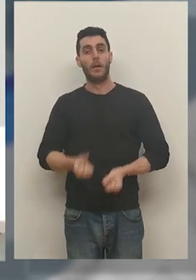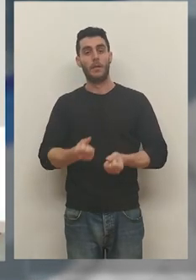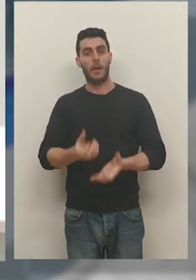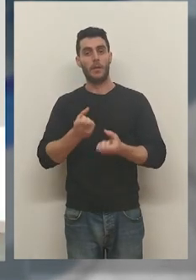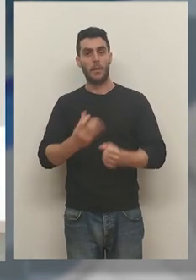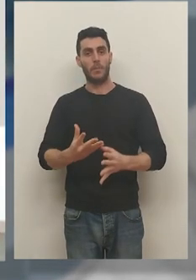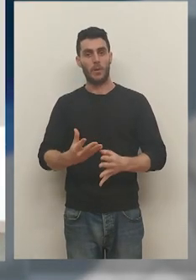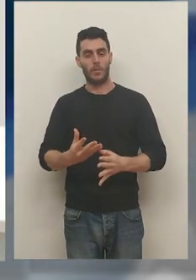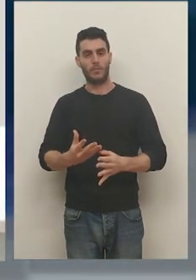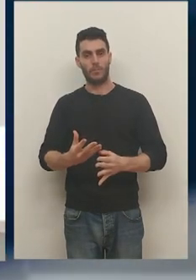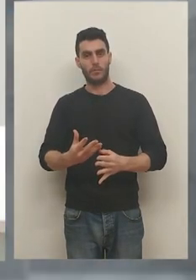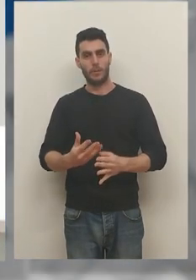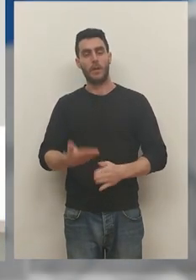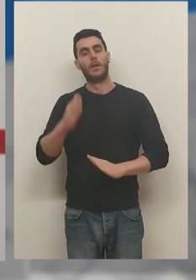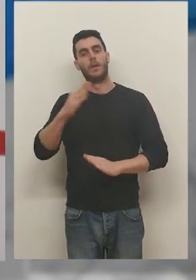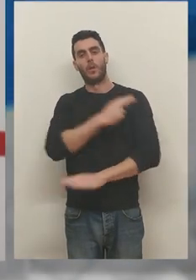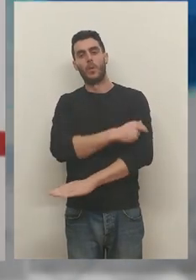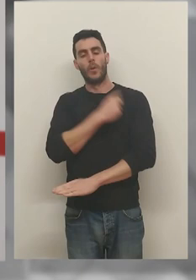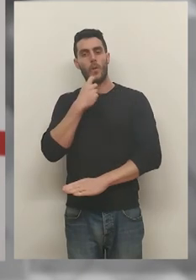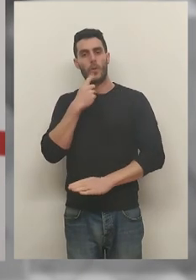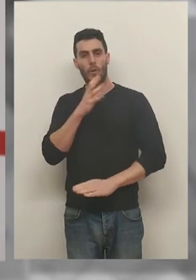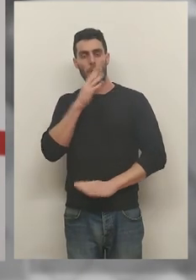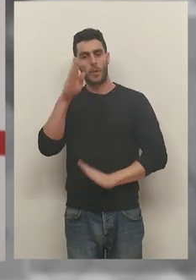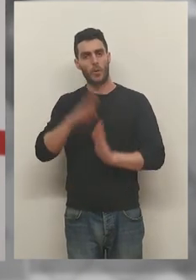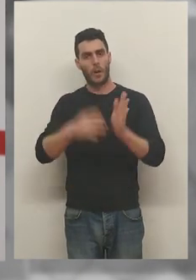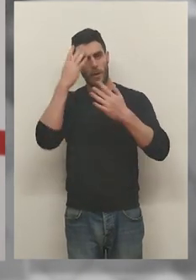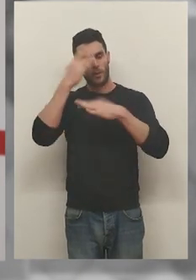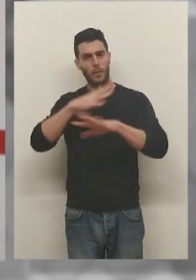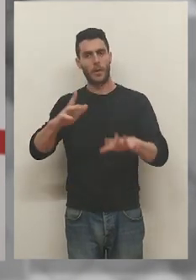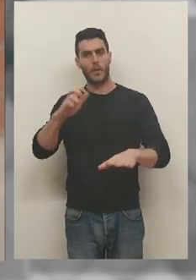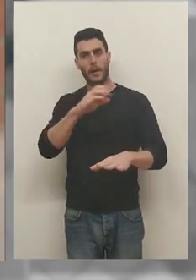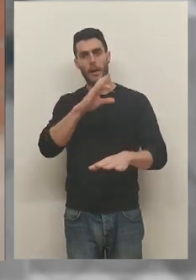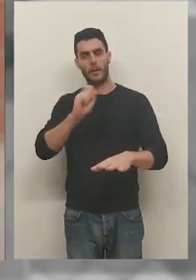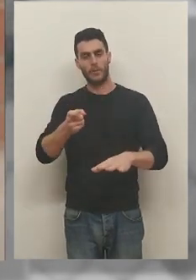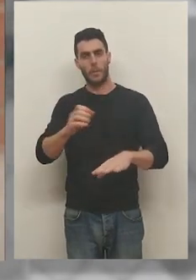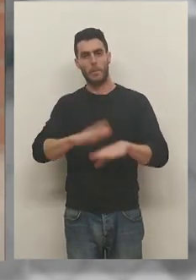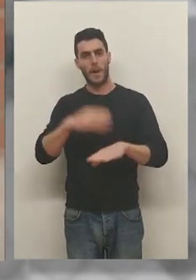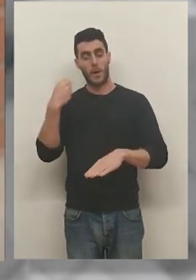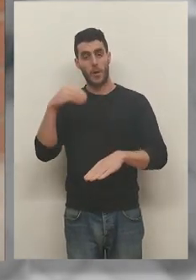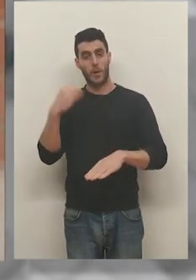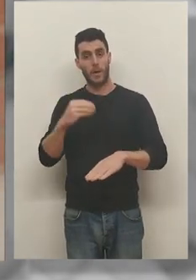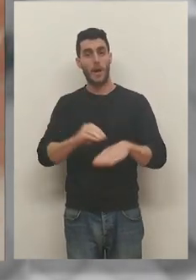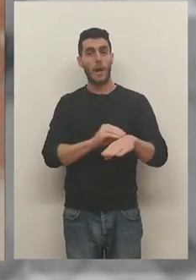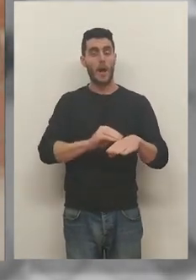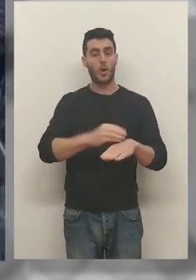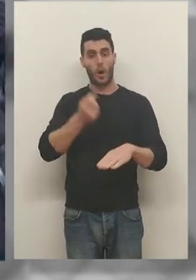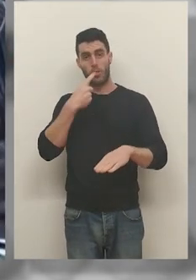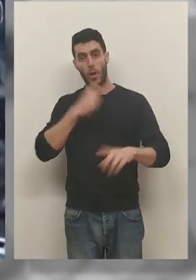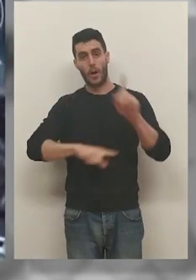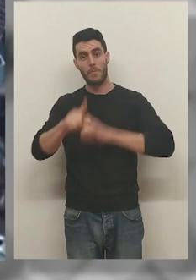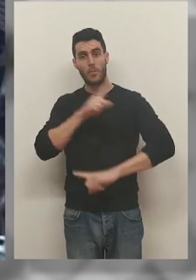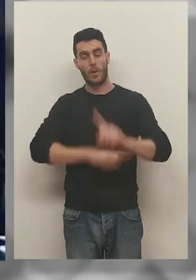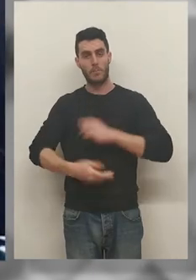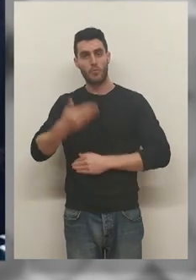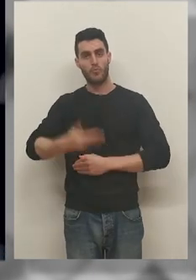su testimonio es usado por Cruz Roja en su programa de concienciación redox para jóvenes el alcohol y las drogas son